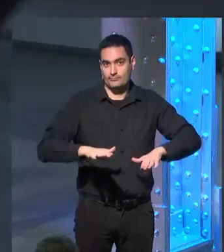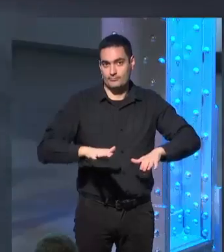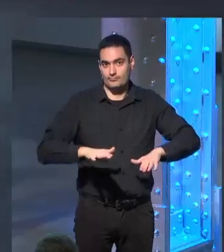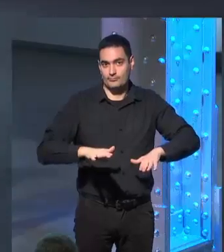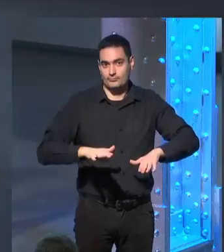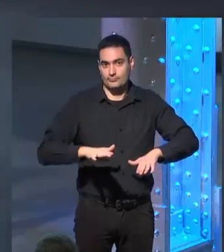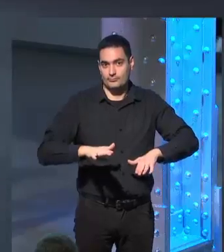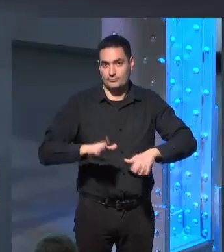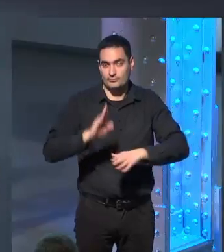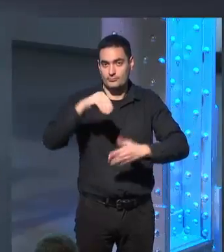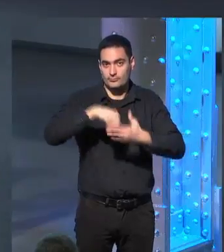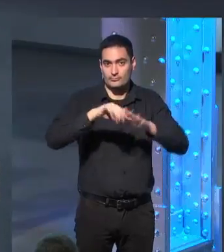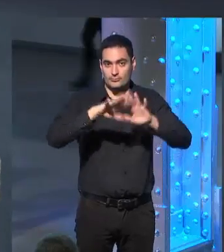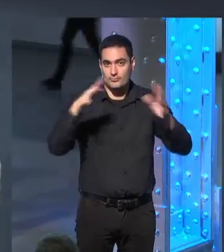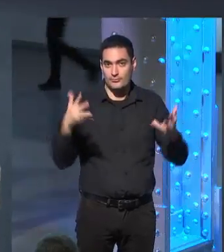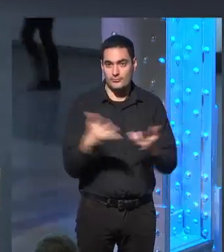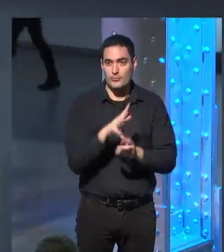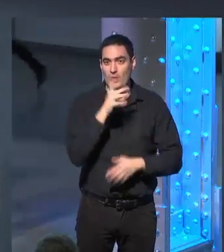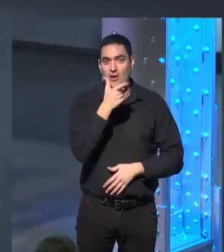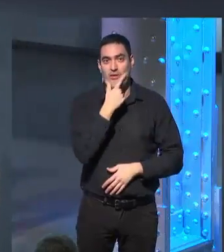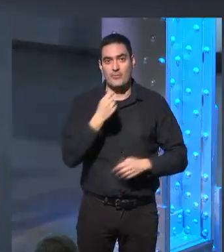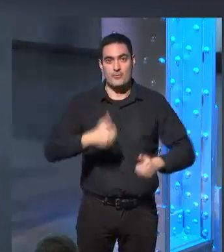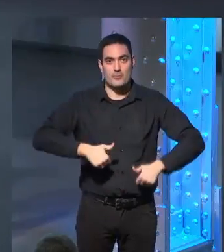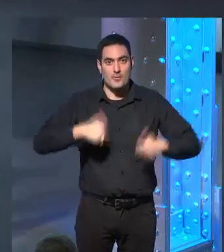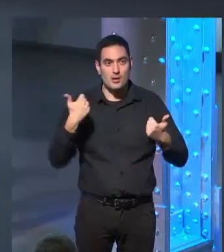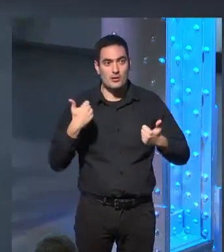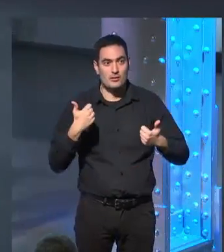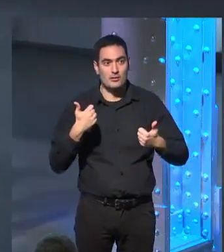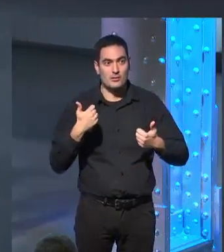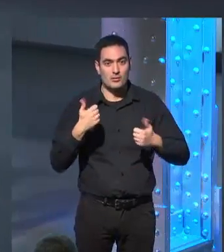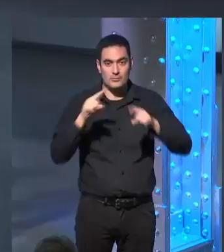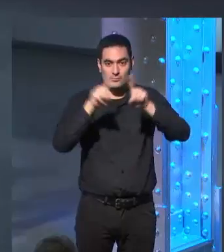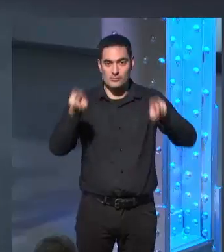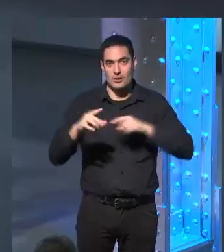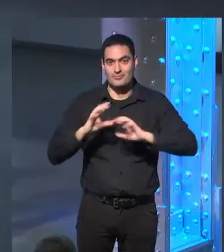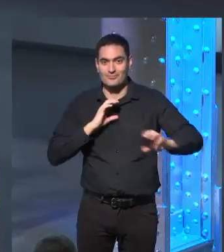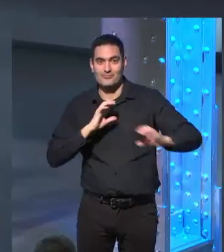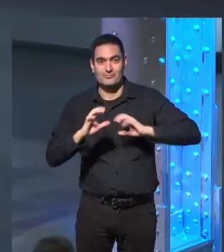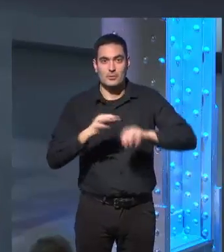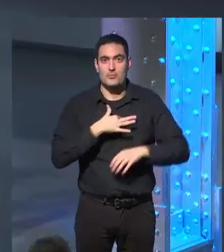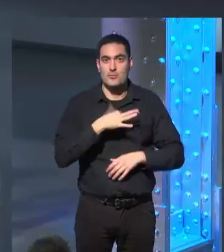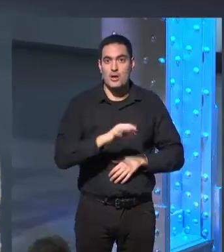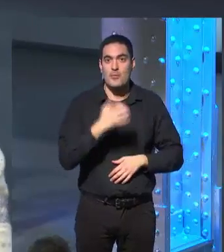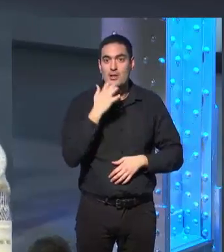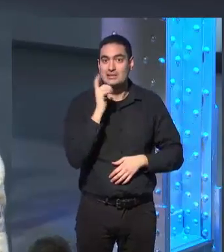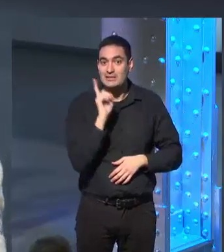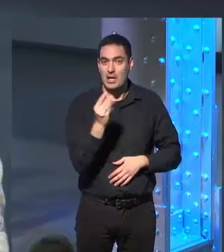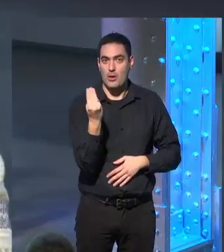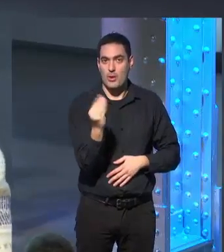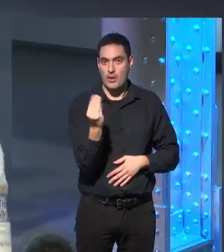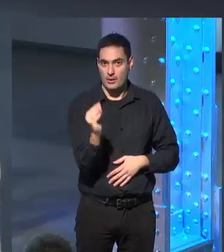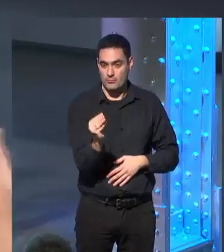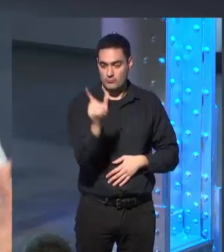online, porque le es más fácil a través de la pantalla comunicarse. Pero si es un